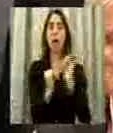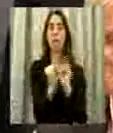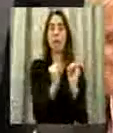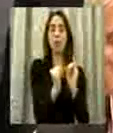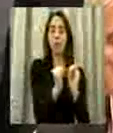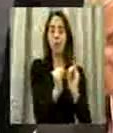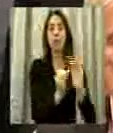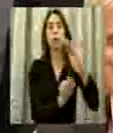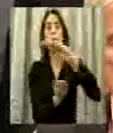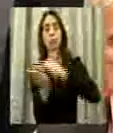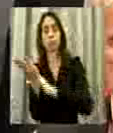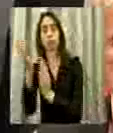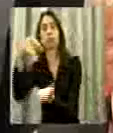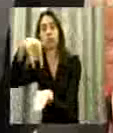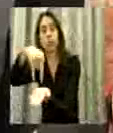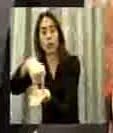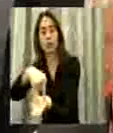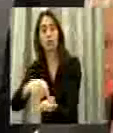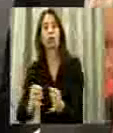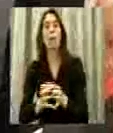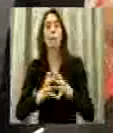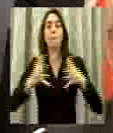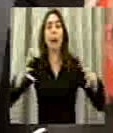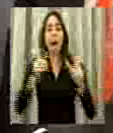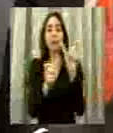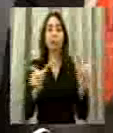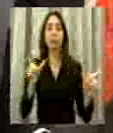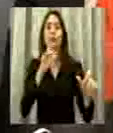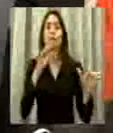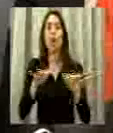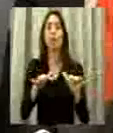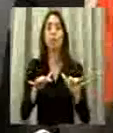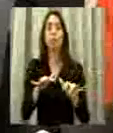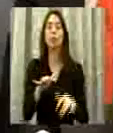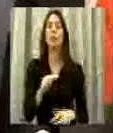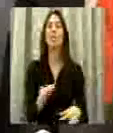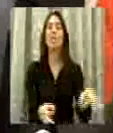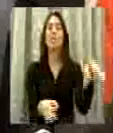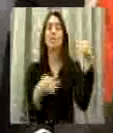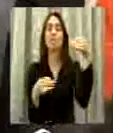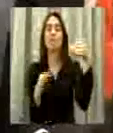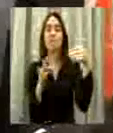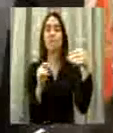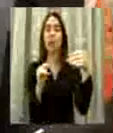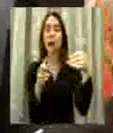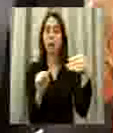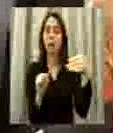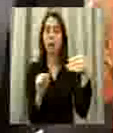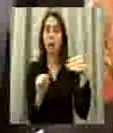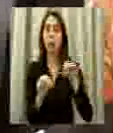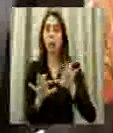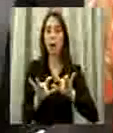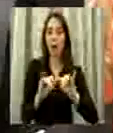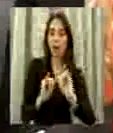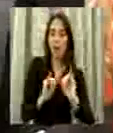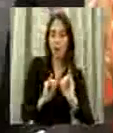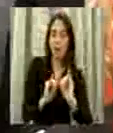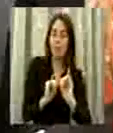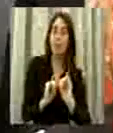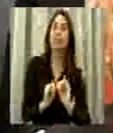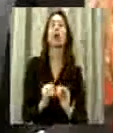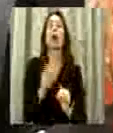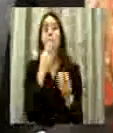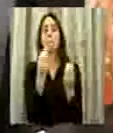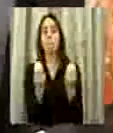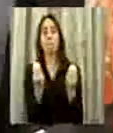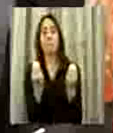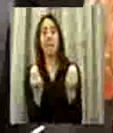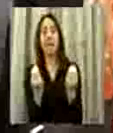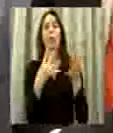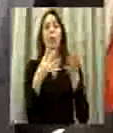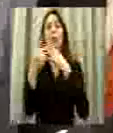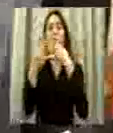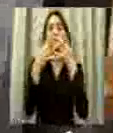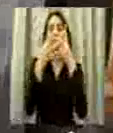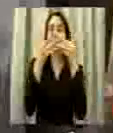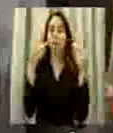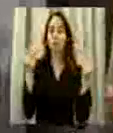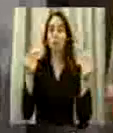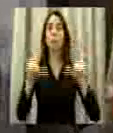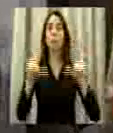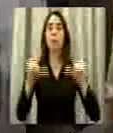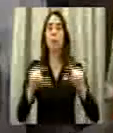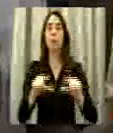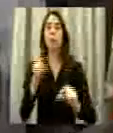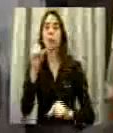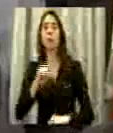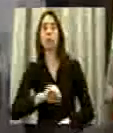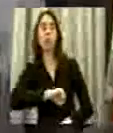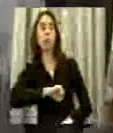que vamos a masificar el uso de la factura electrónica en Chile y vamos a mejorar la eficiencia, mejorar la transparencia y reducir